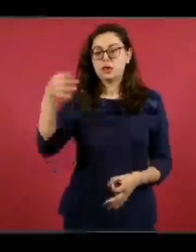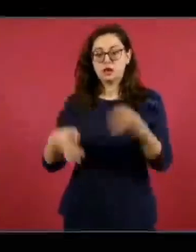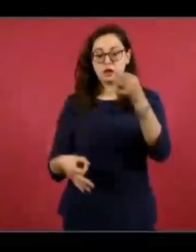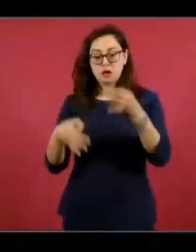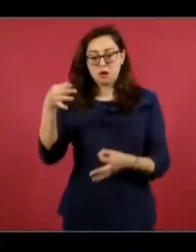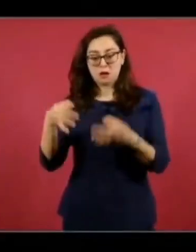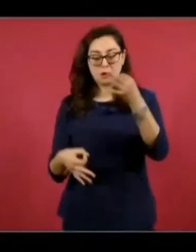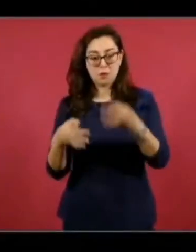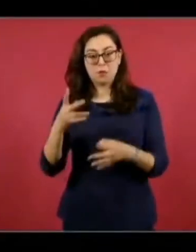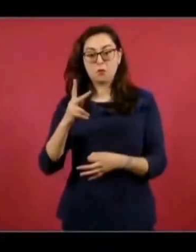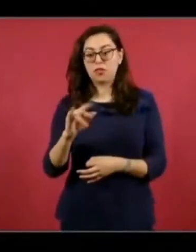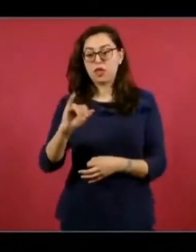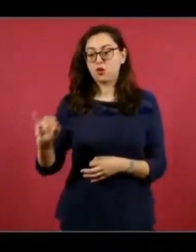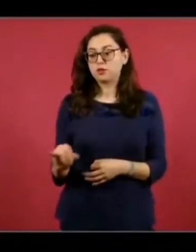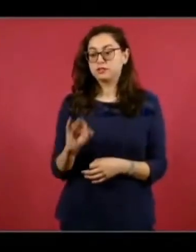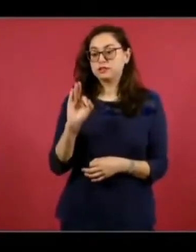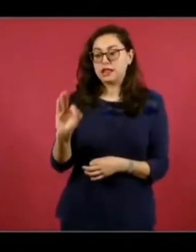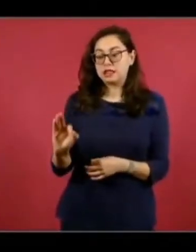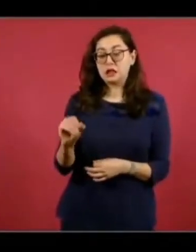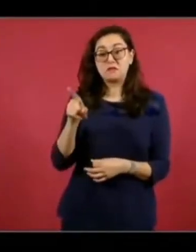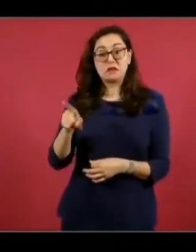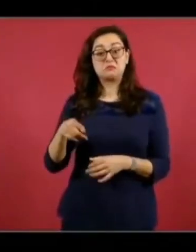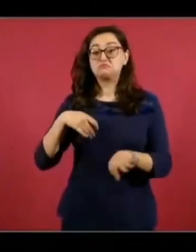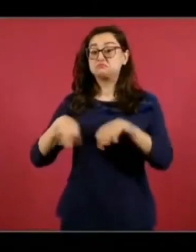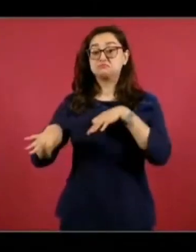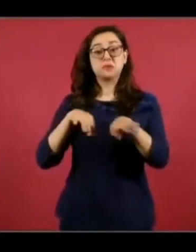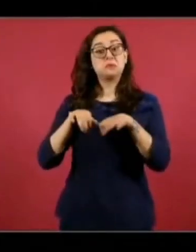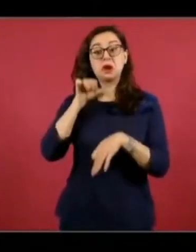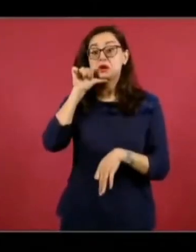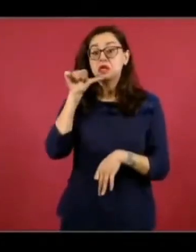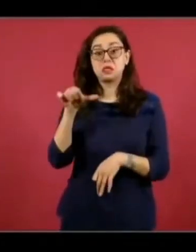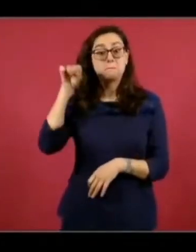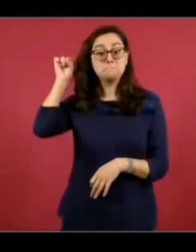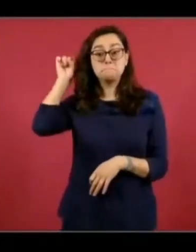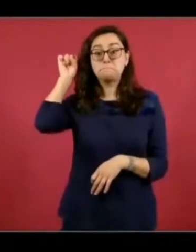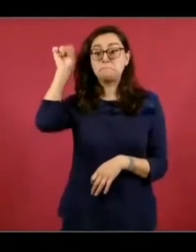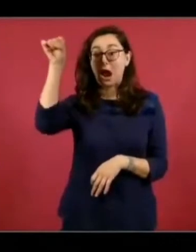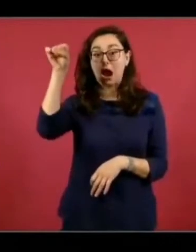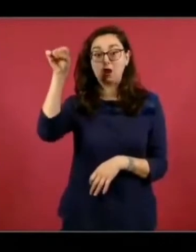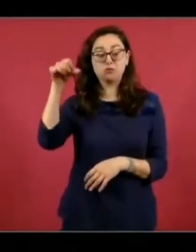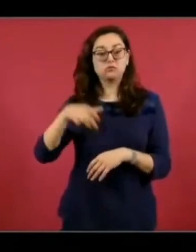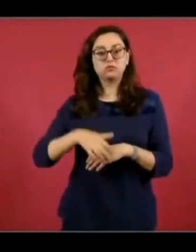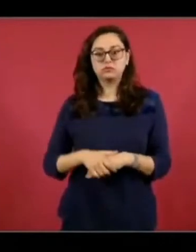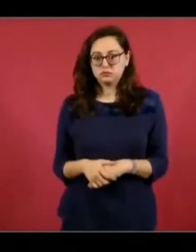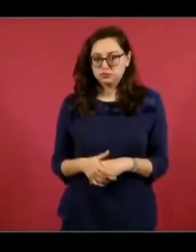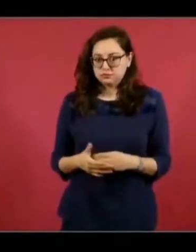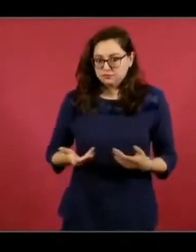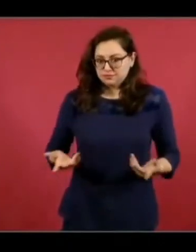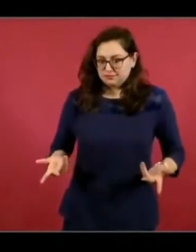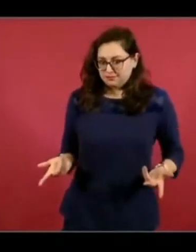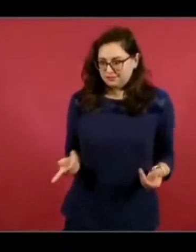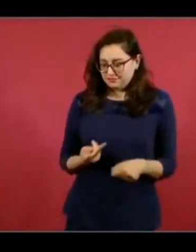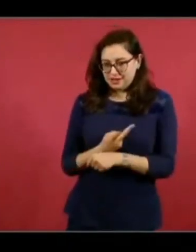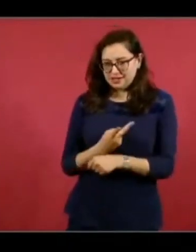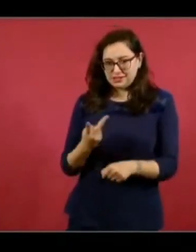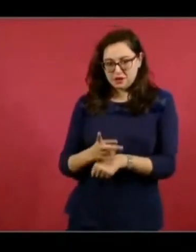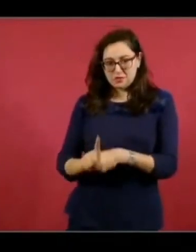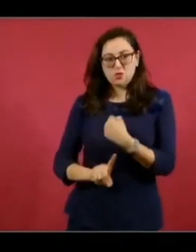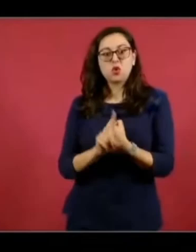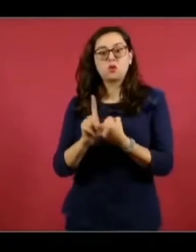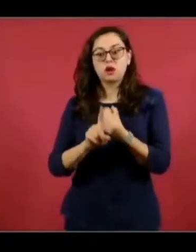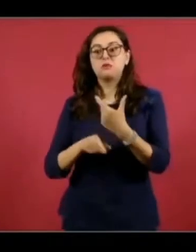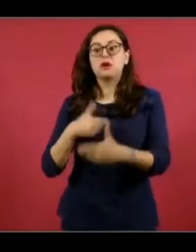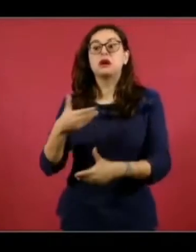analizó en el Gabinete de Seguridad qué problemas podría acarrear este paro de los trabajadores y también pensando